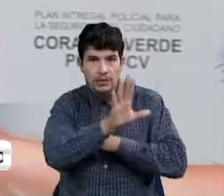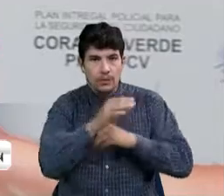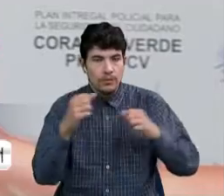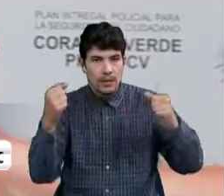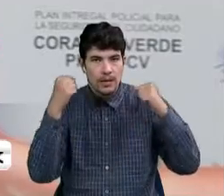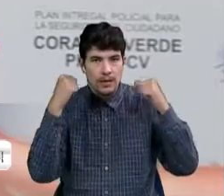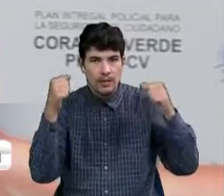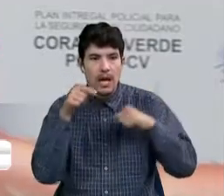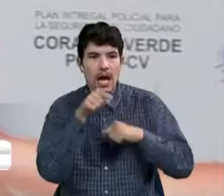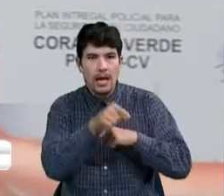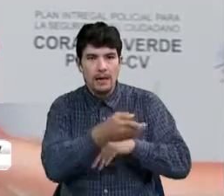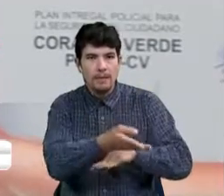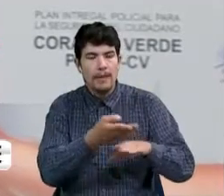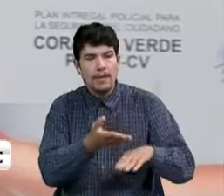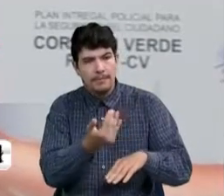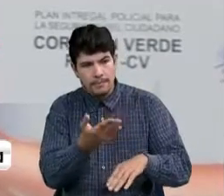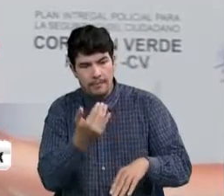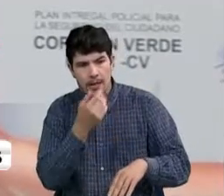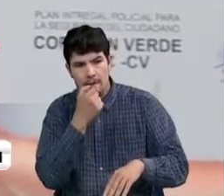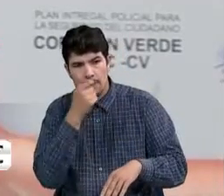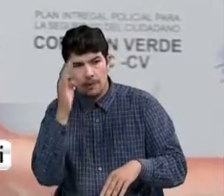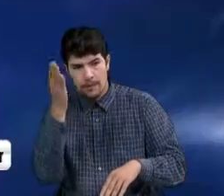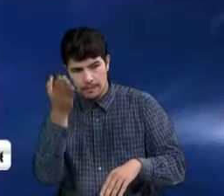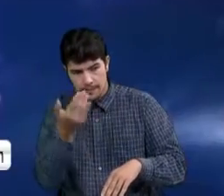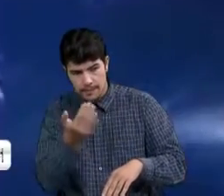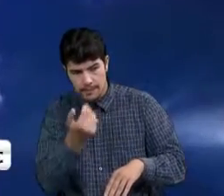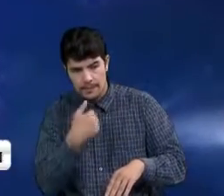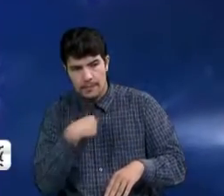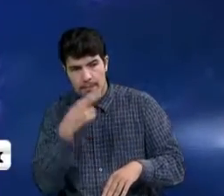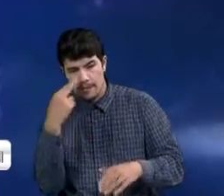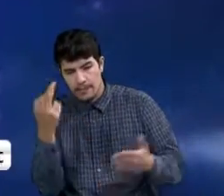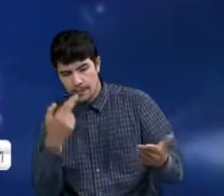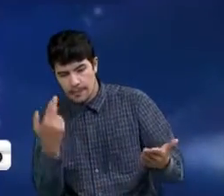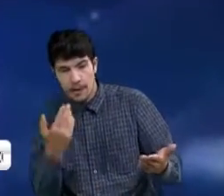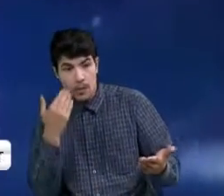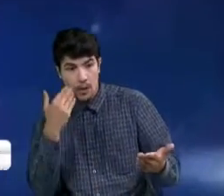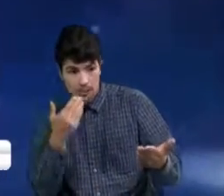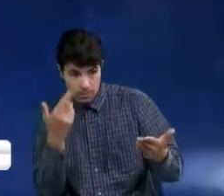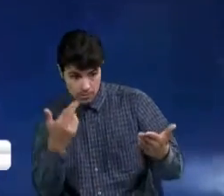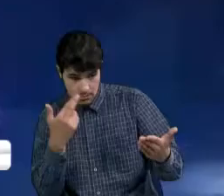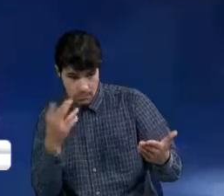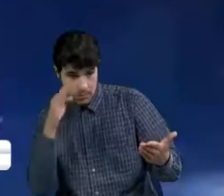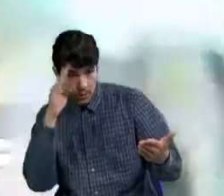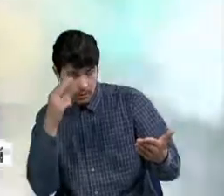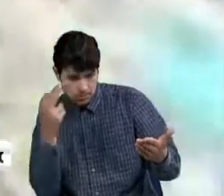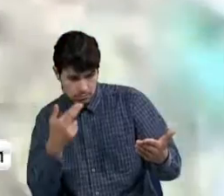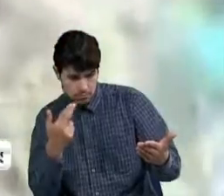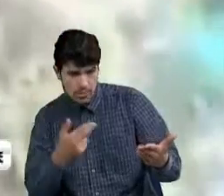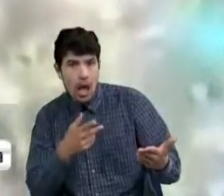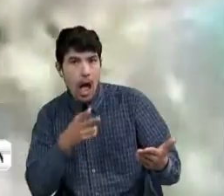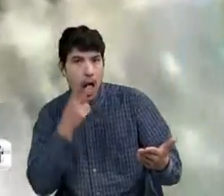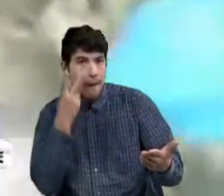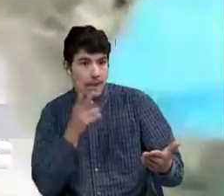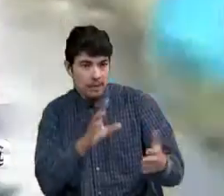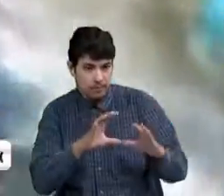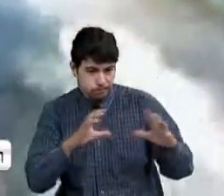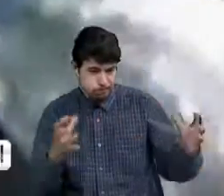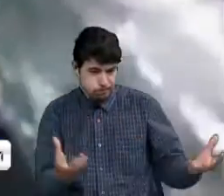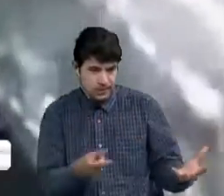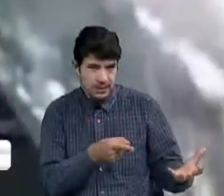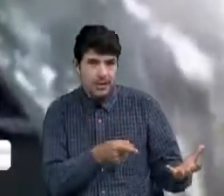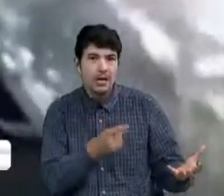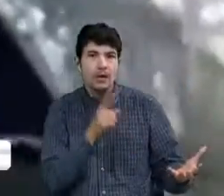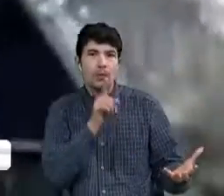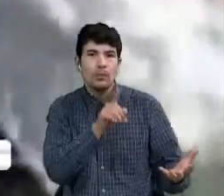son requeridos por la patrulla de tránsito el sector a realizar la inspección la policía encontró camuflados en un compresor